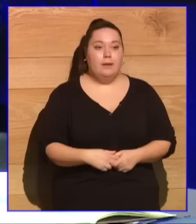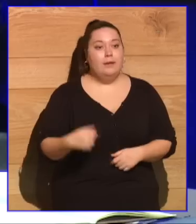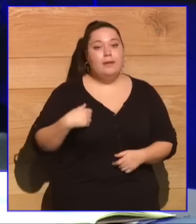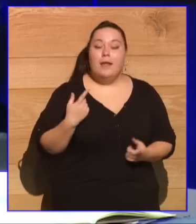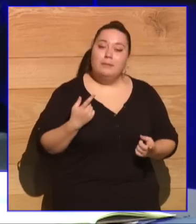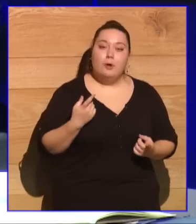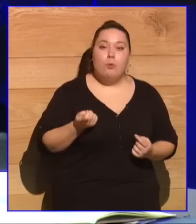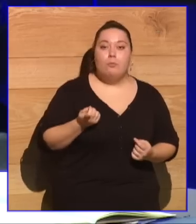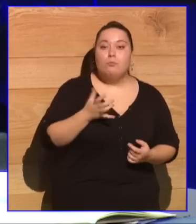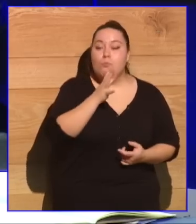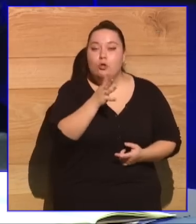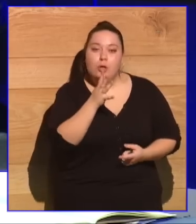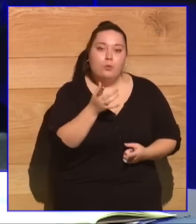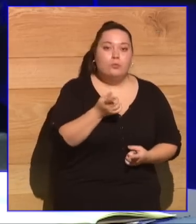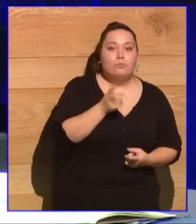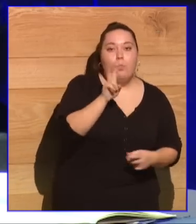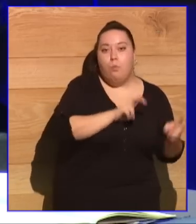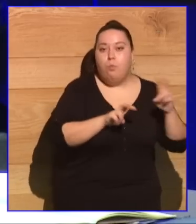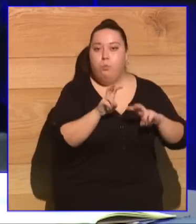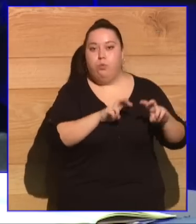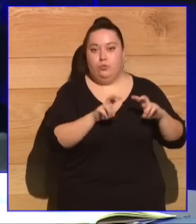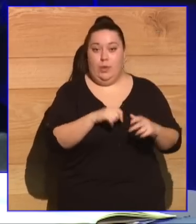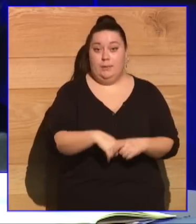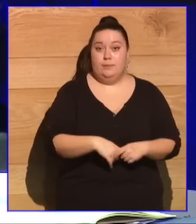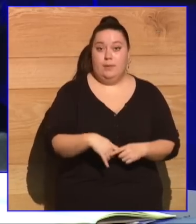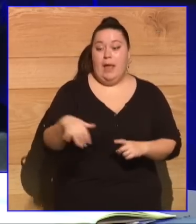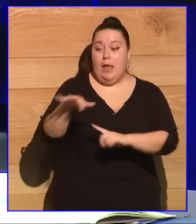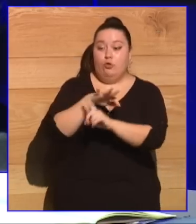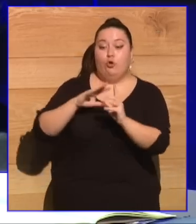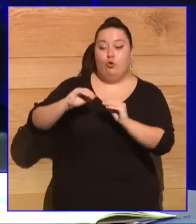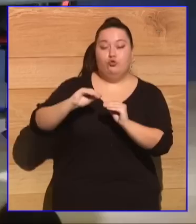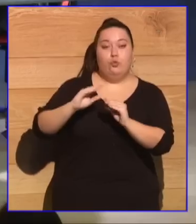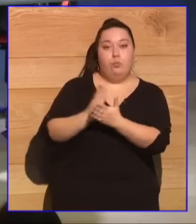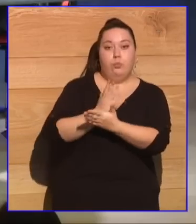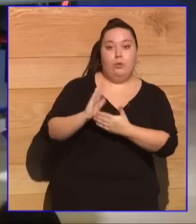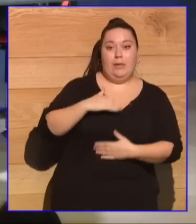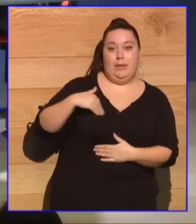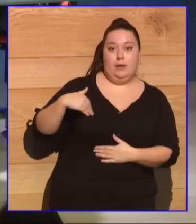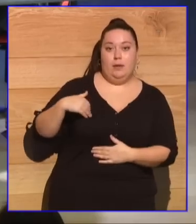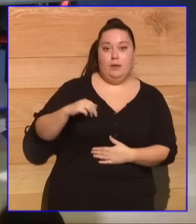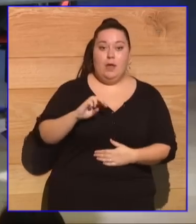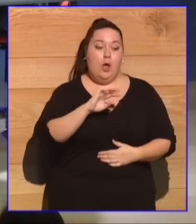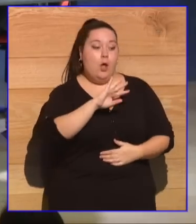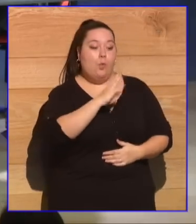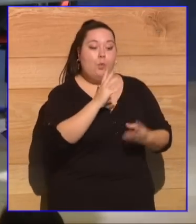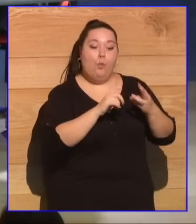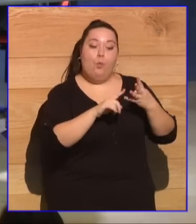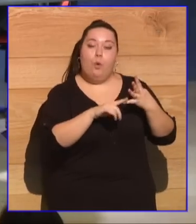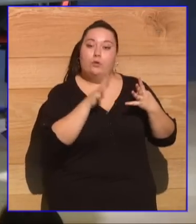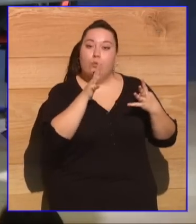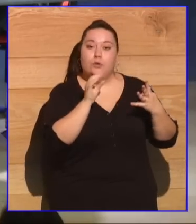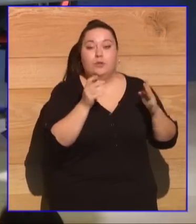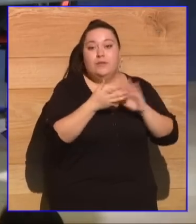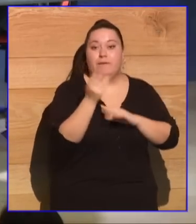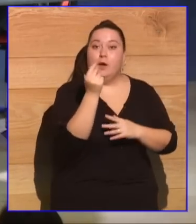encontrando razones que aíslan al individuo de su entorno en un momento dado. El cuarto muro sería el capitalismo, entiendo yo, ¿no? Bueno, y además,